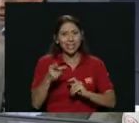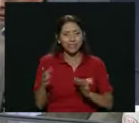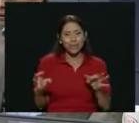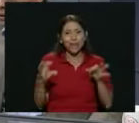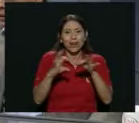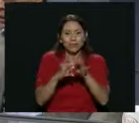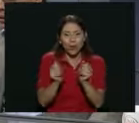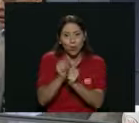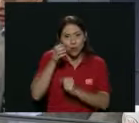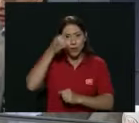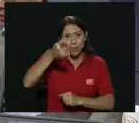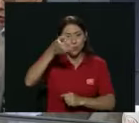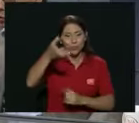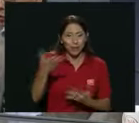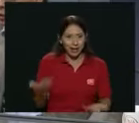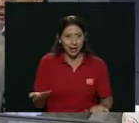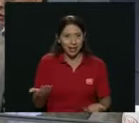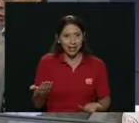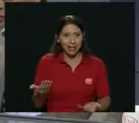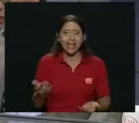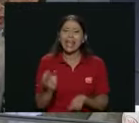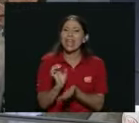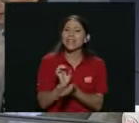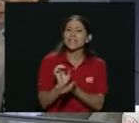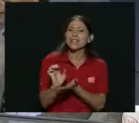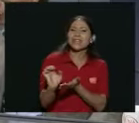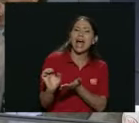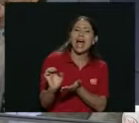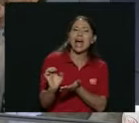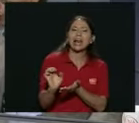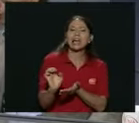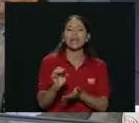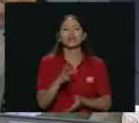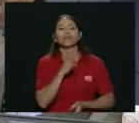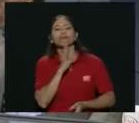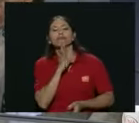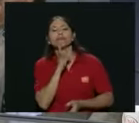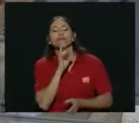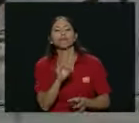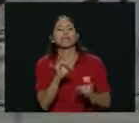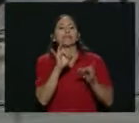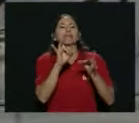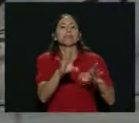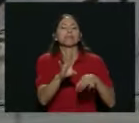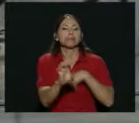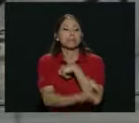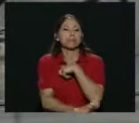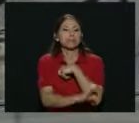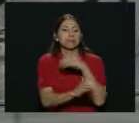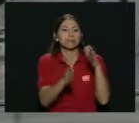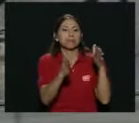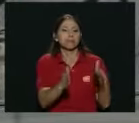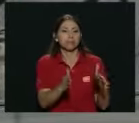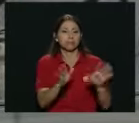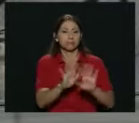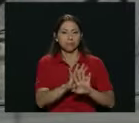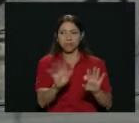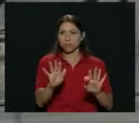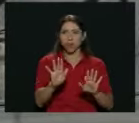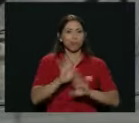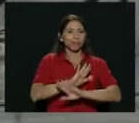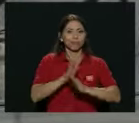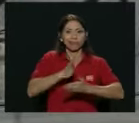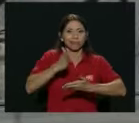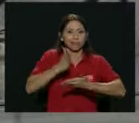es evitar ante todo desarrollar discursos xenófobos dentro del país